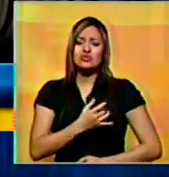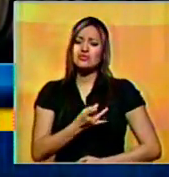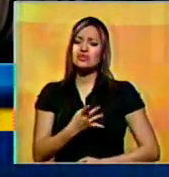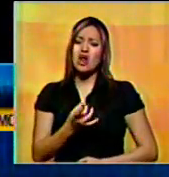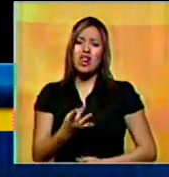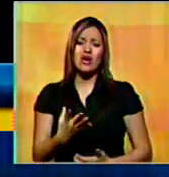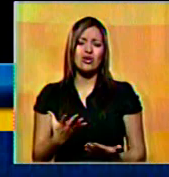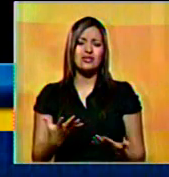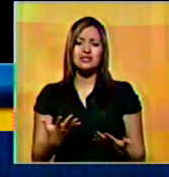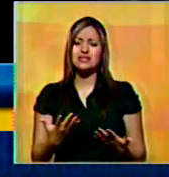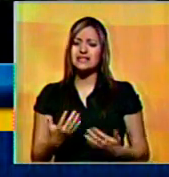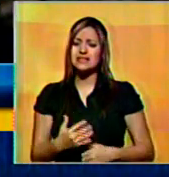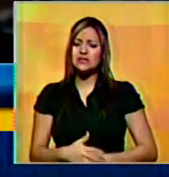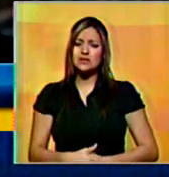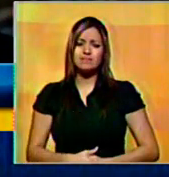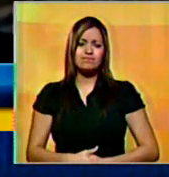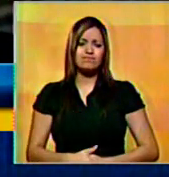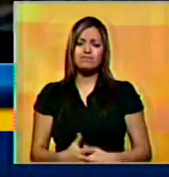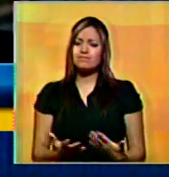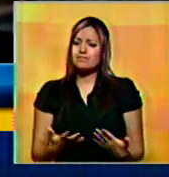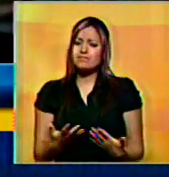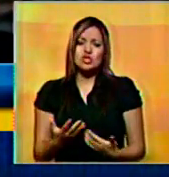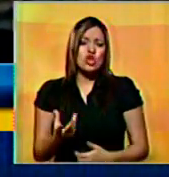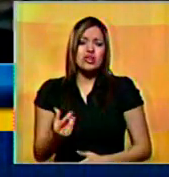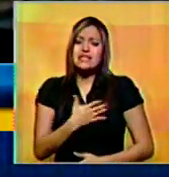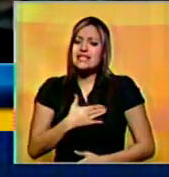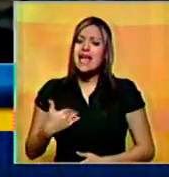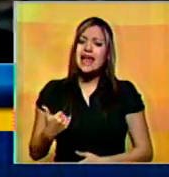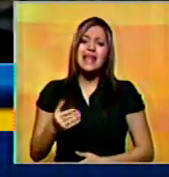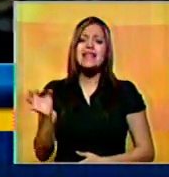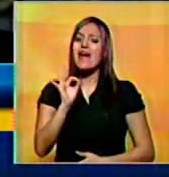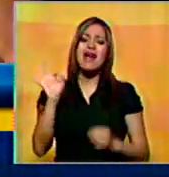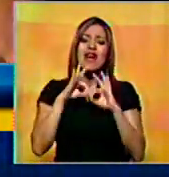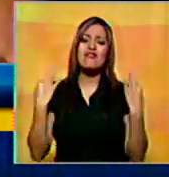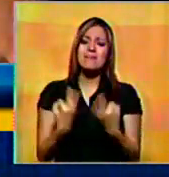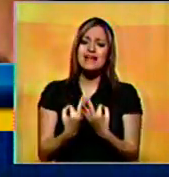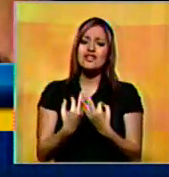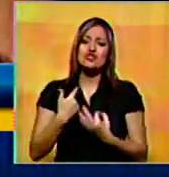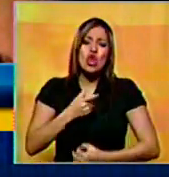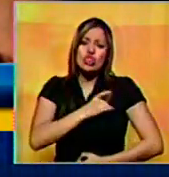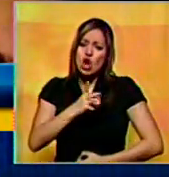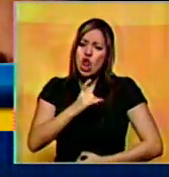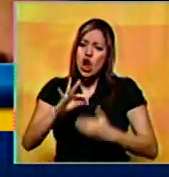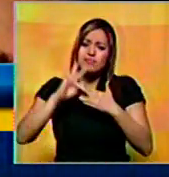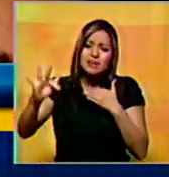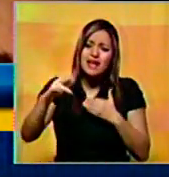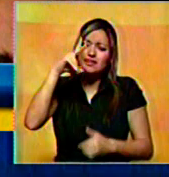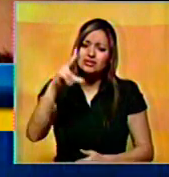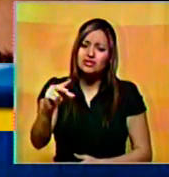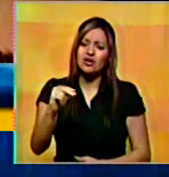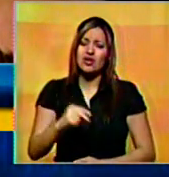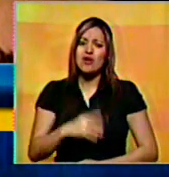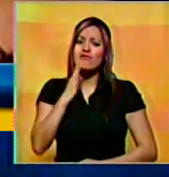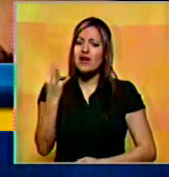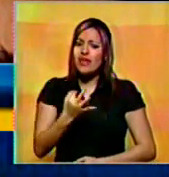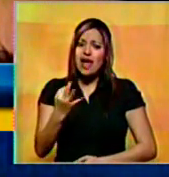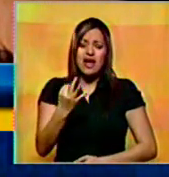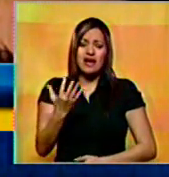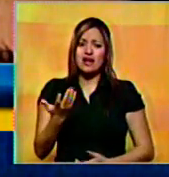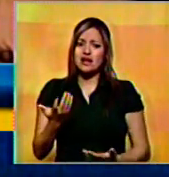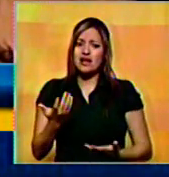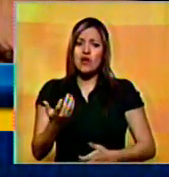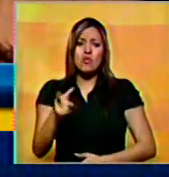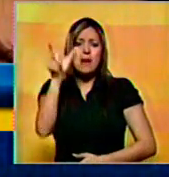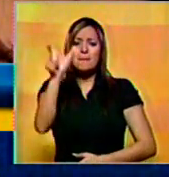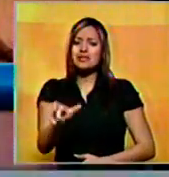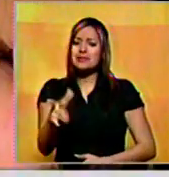que no se lo deseamos a ninguna familia. De verdad, tener a alguien